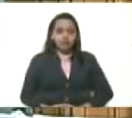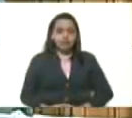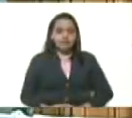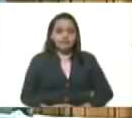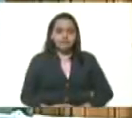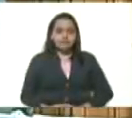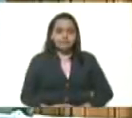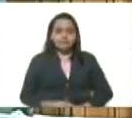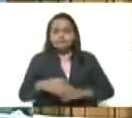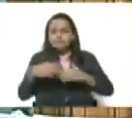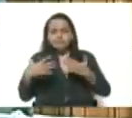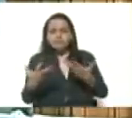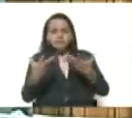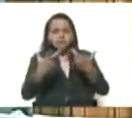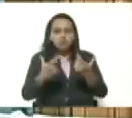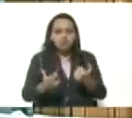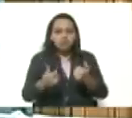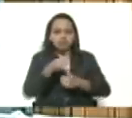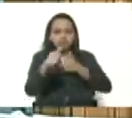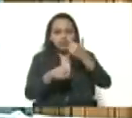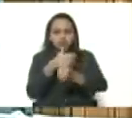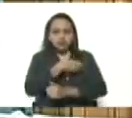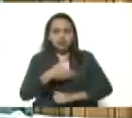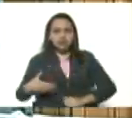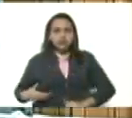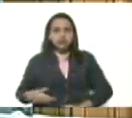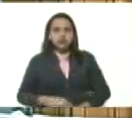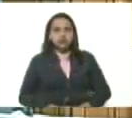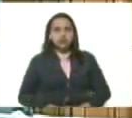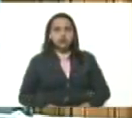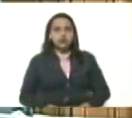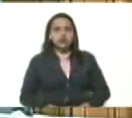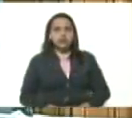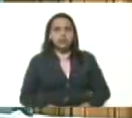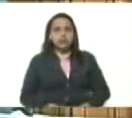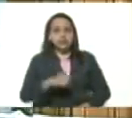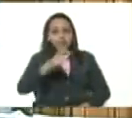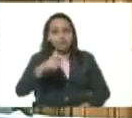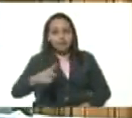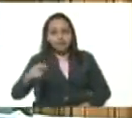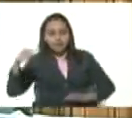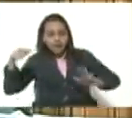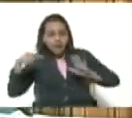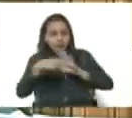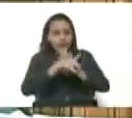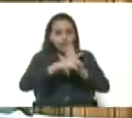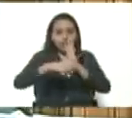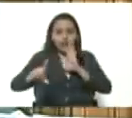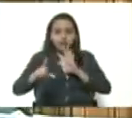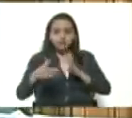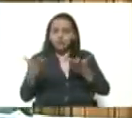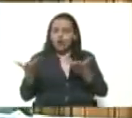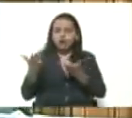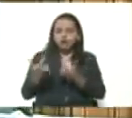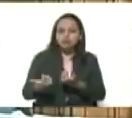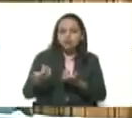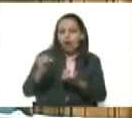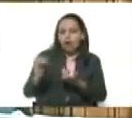¿Cuál es el numerito mágico, señora vicepresidenta, de connacionales que han entrado legalmente, por favor?